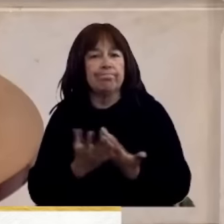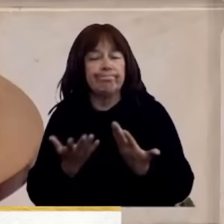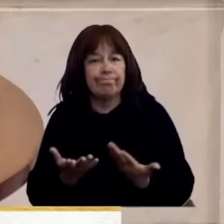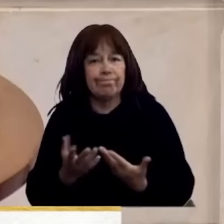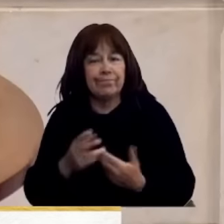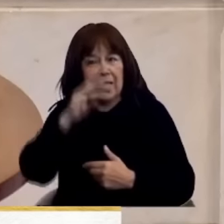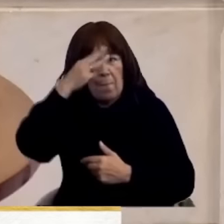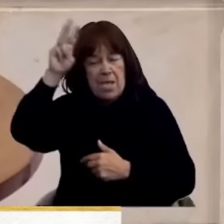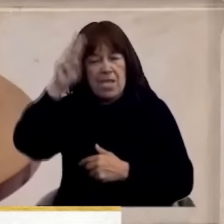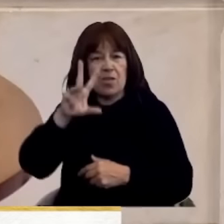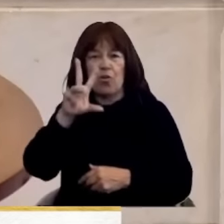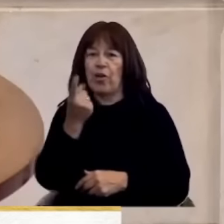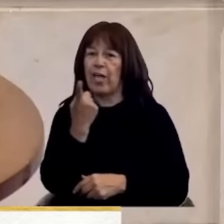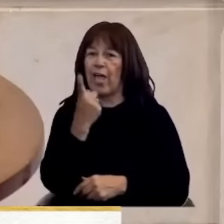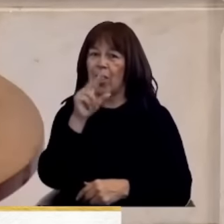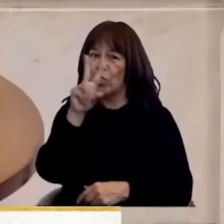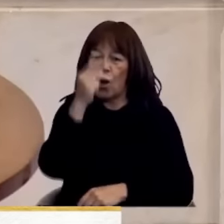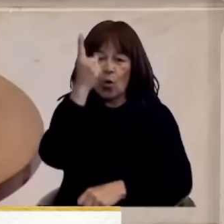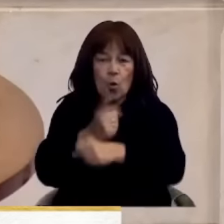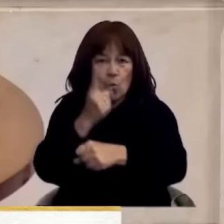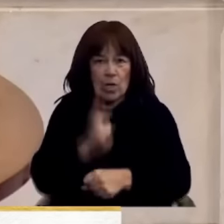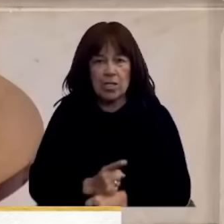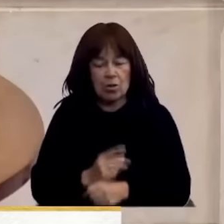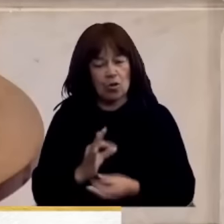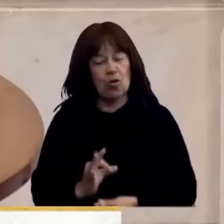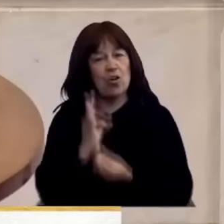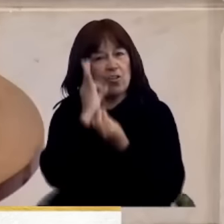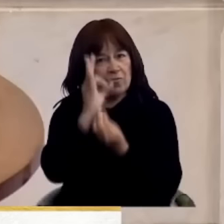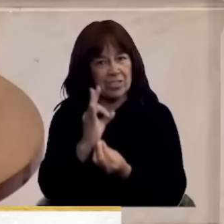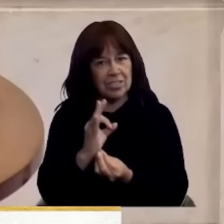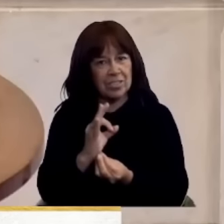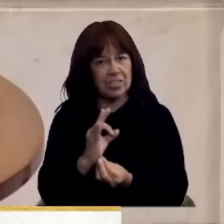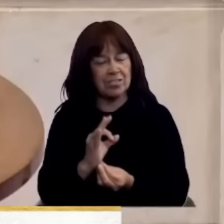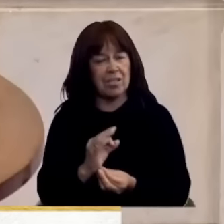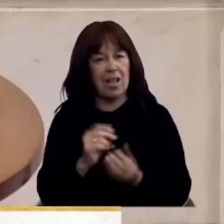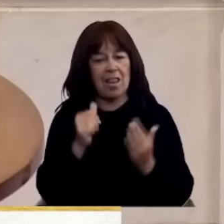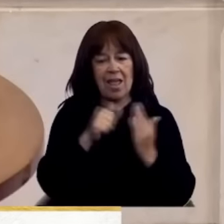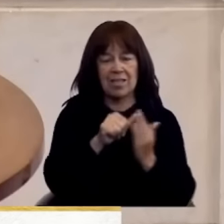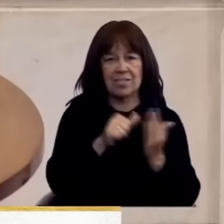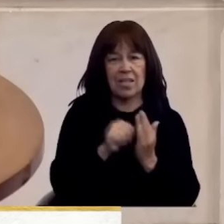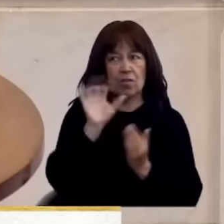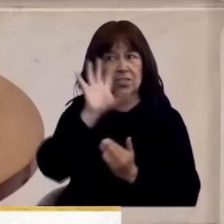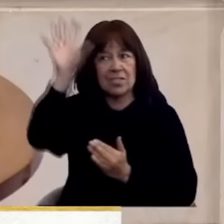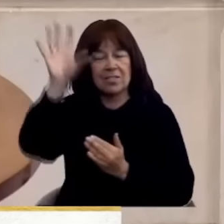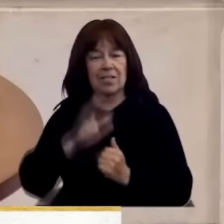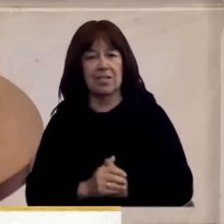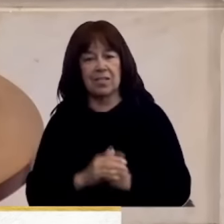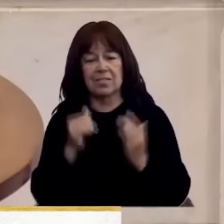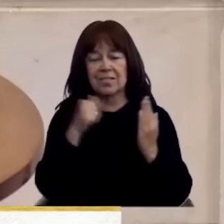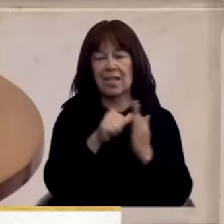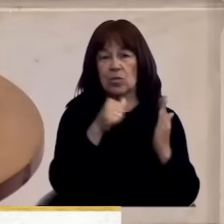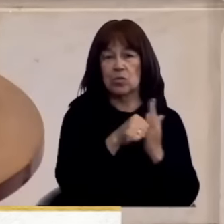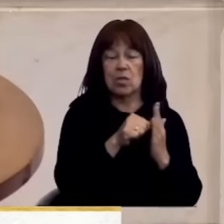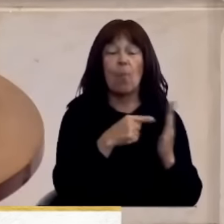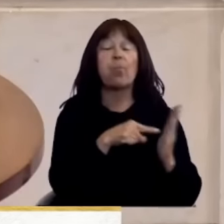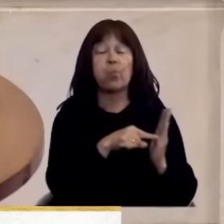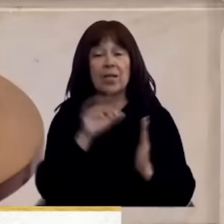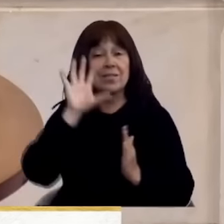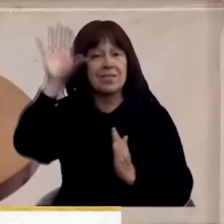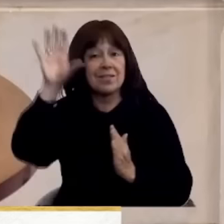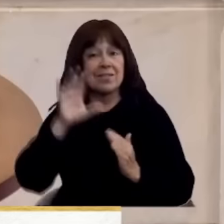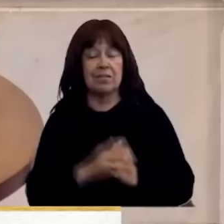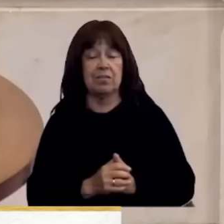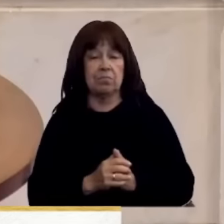ha cumplido ni con eficiencia ni calidad las cédulas de extranjería, a estatizar las cédulas de extranjería.